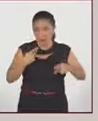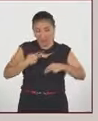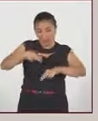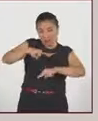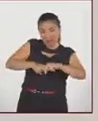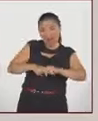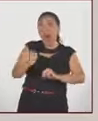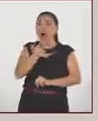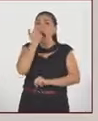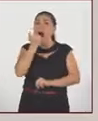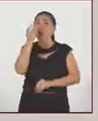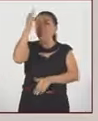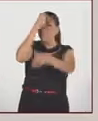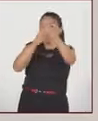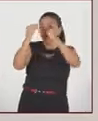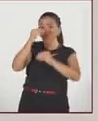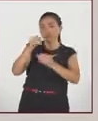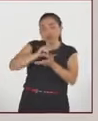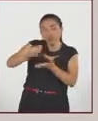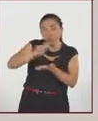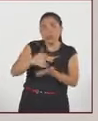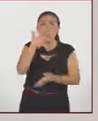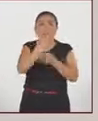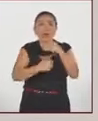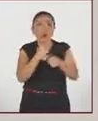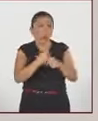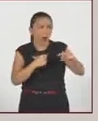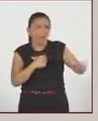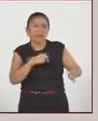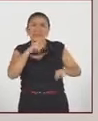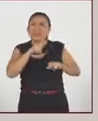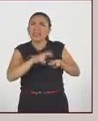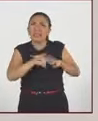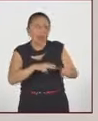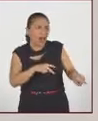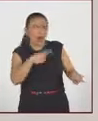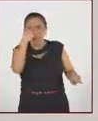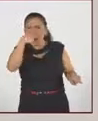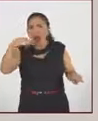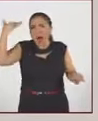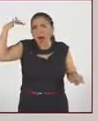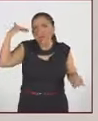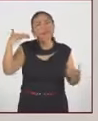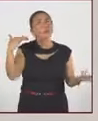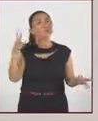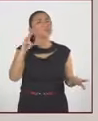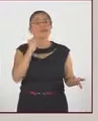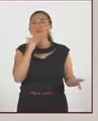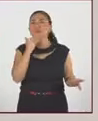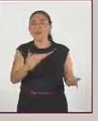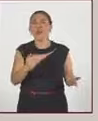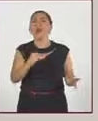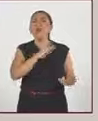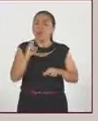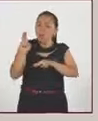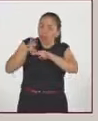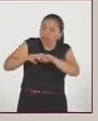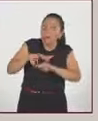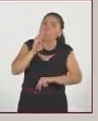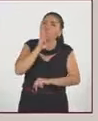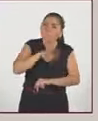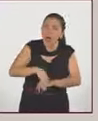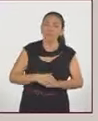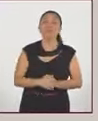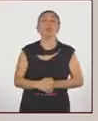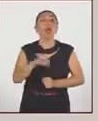un alumno, digamos, de 5 años, cuando es una silla para adulto, ¿no? Claro. Entonces, esto provoca malas posturas y bueno, algo que cada